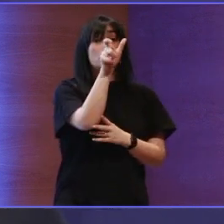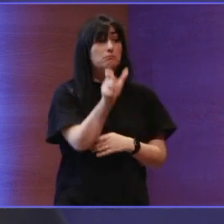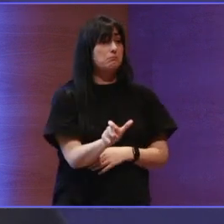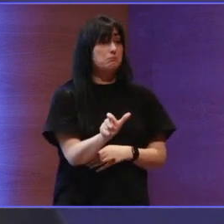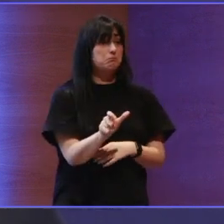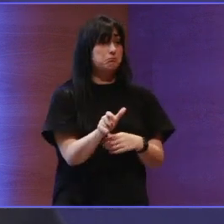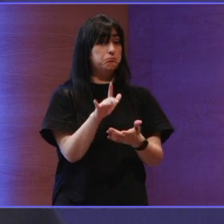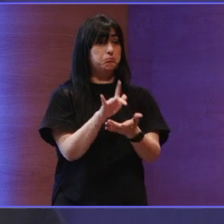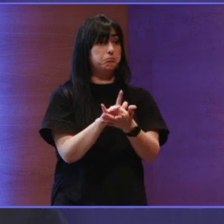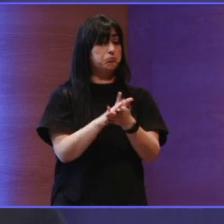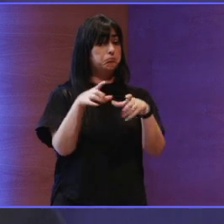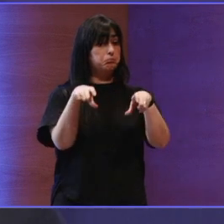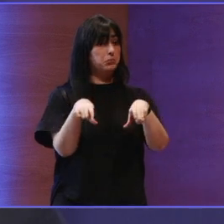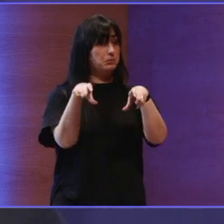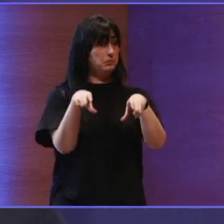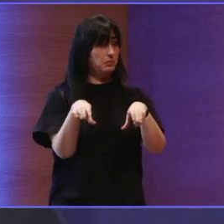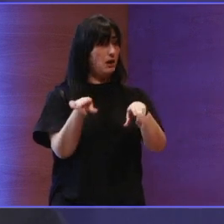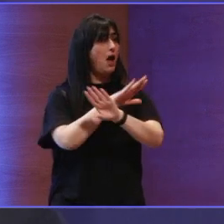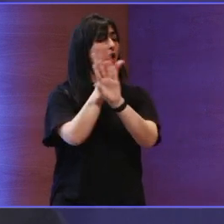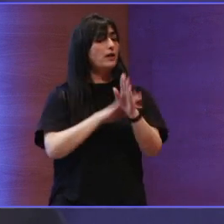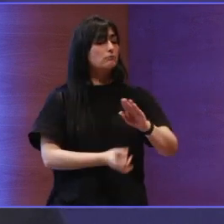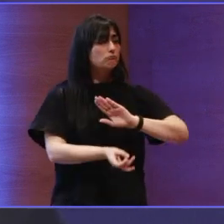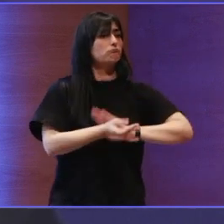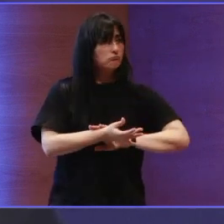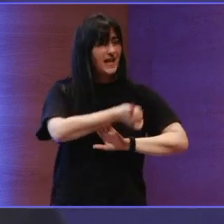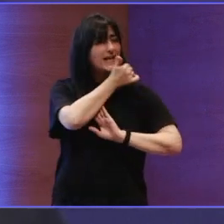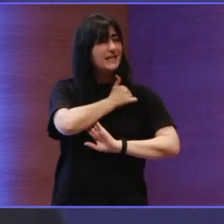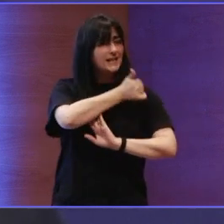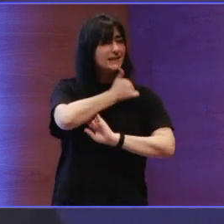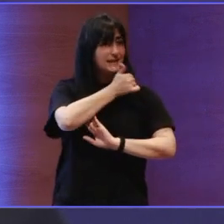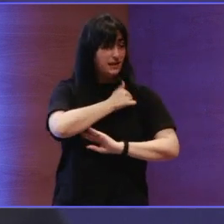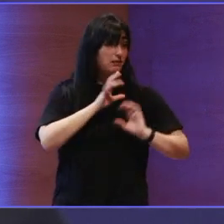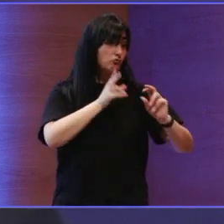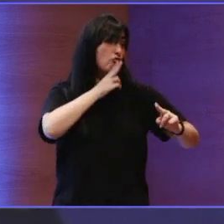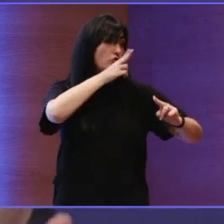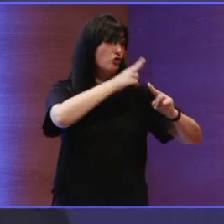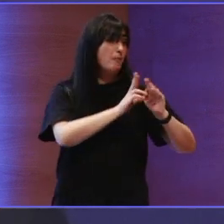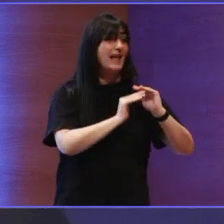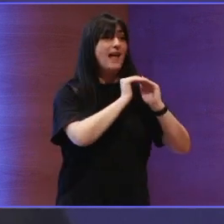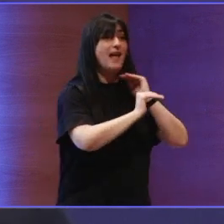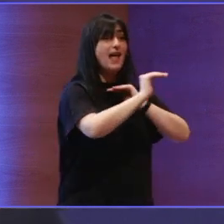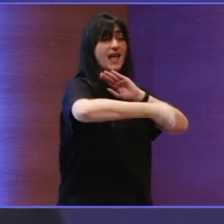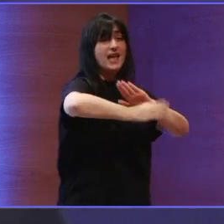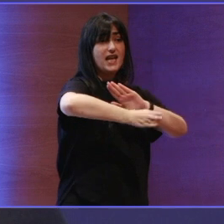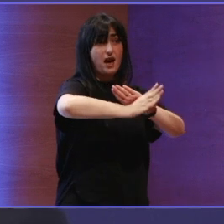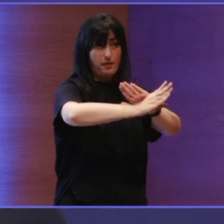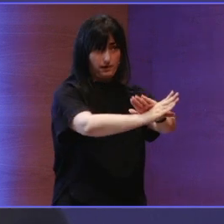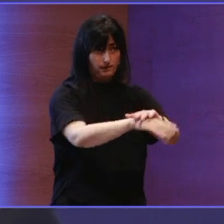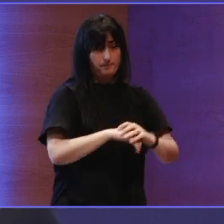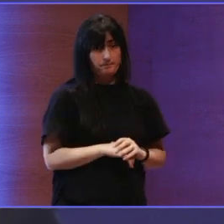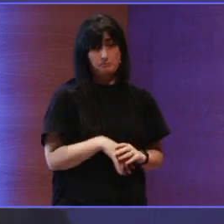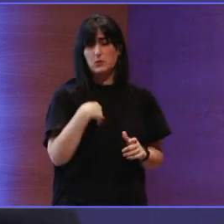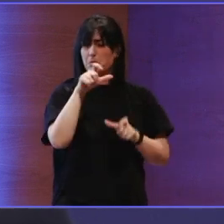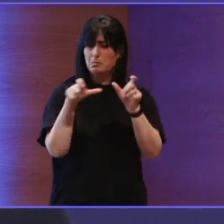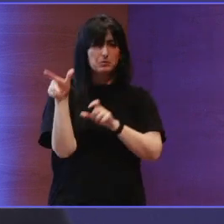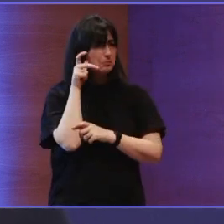reposo genera una resistencia esto lo llamamos inercia Bueno pues no he oído nadie pero creo que en la